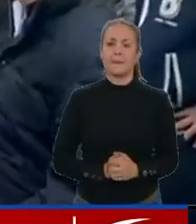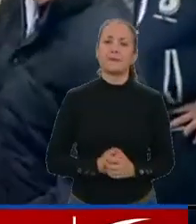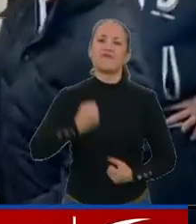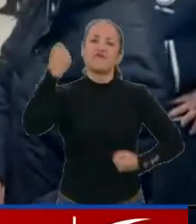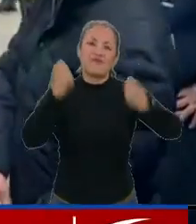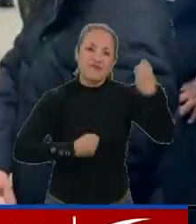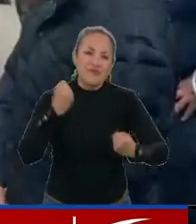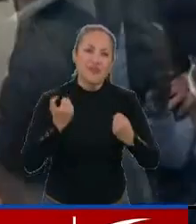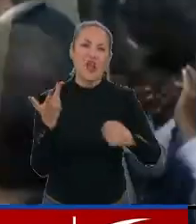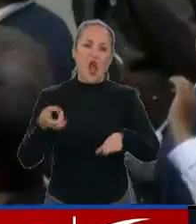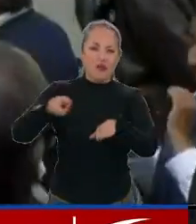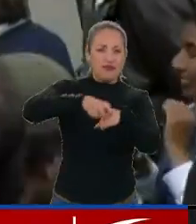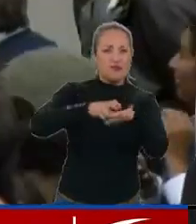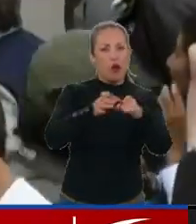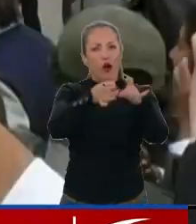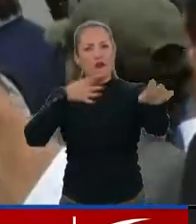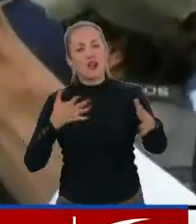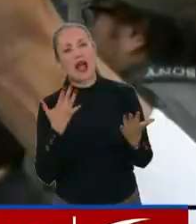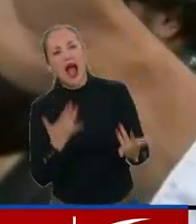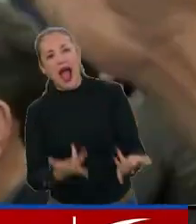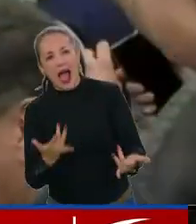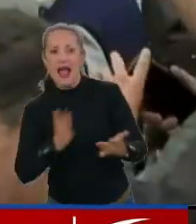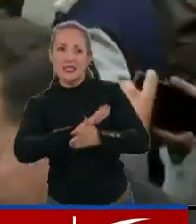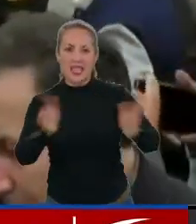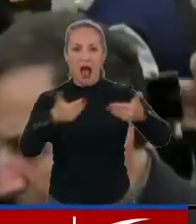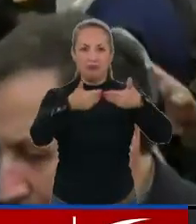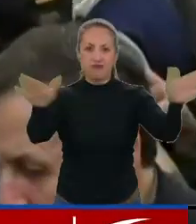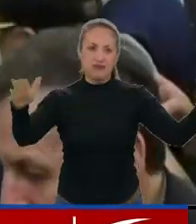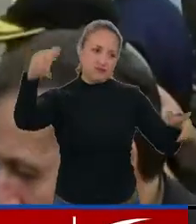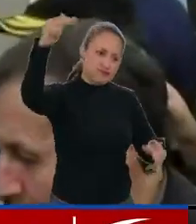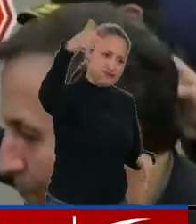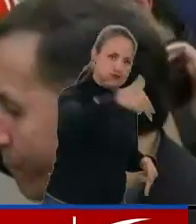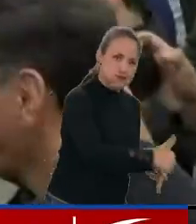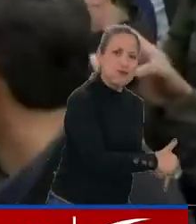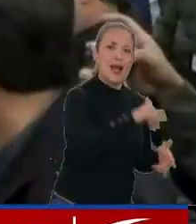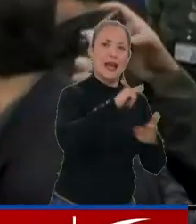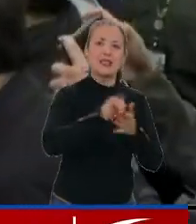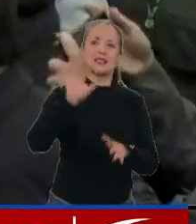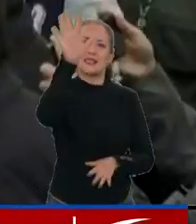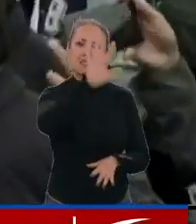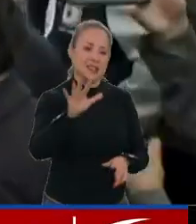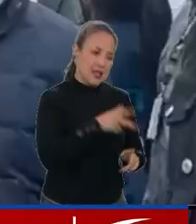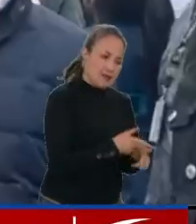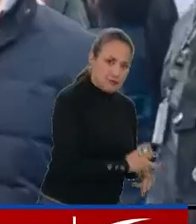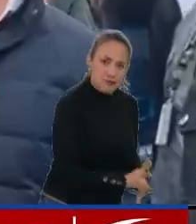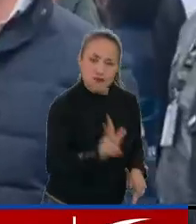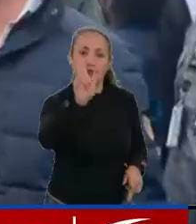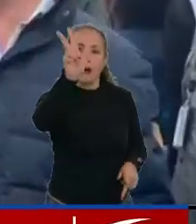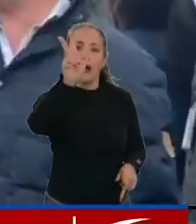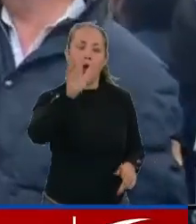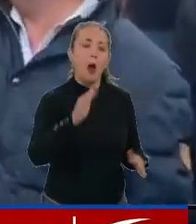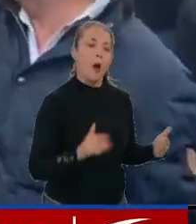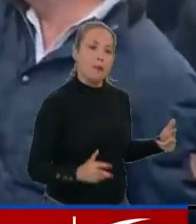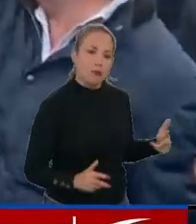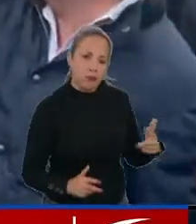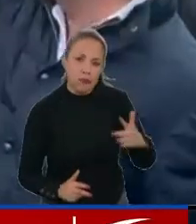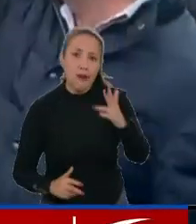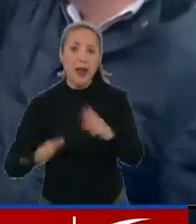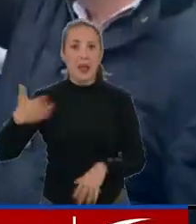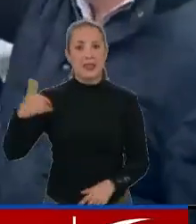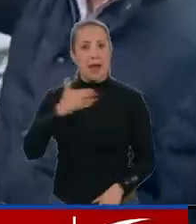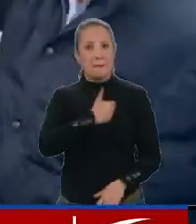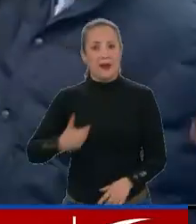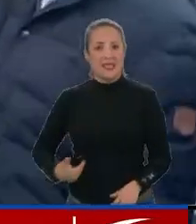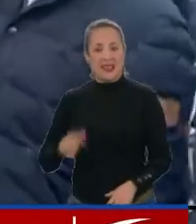Conductores y pasajeros que esperaban la tan anhelada apertura de este tramo que comunicará al sur con el centro del país fueron pasando luego de que el presidente